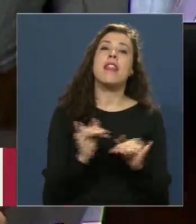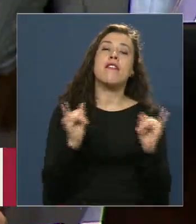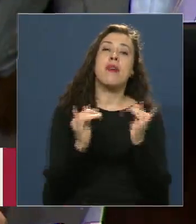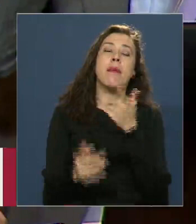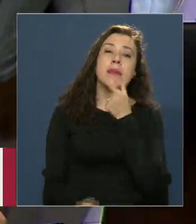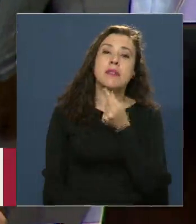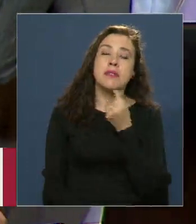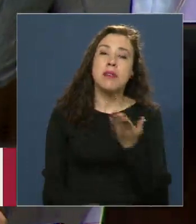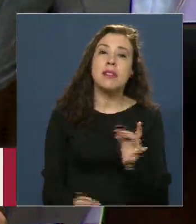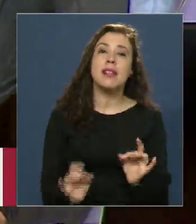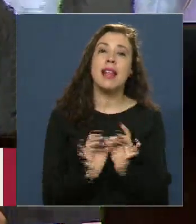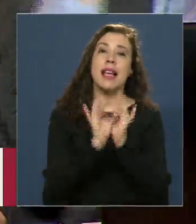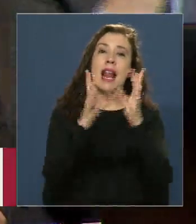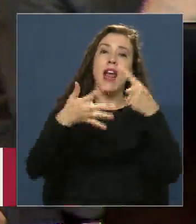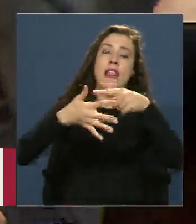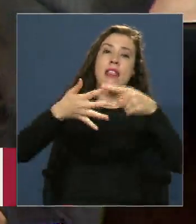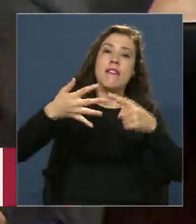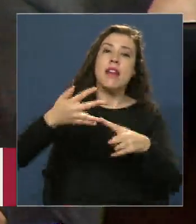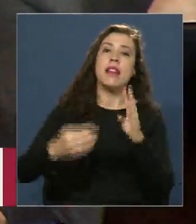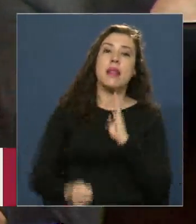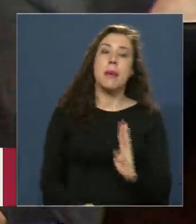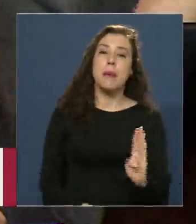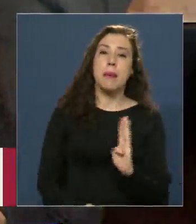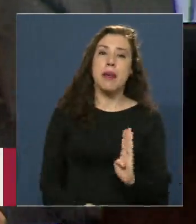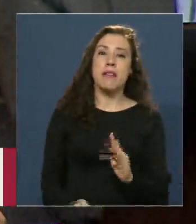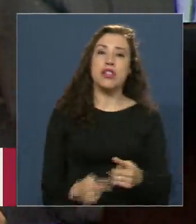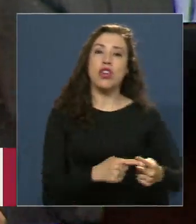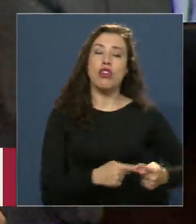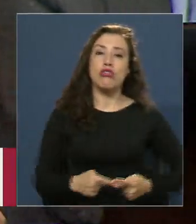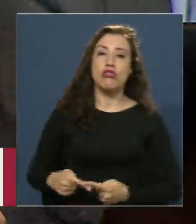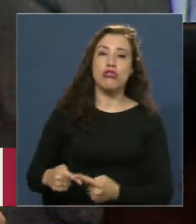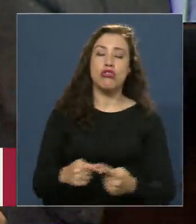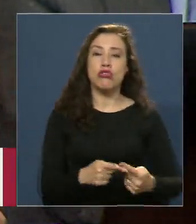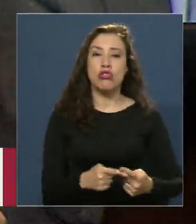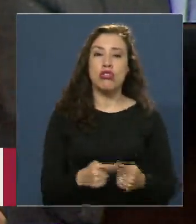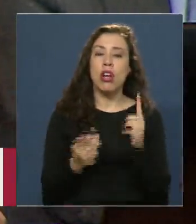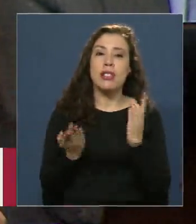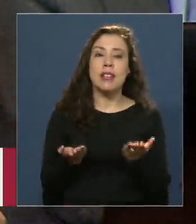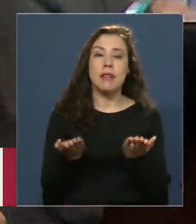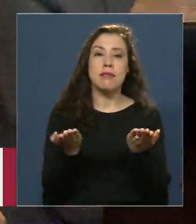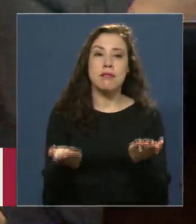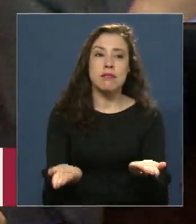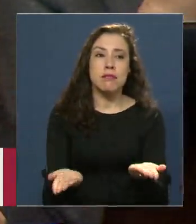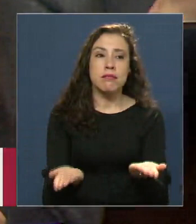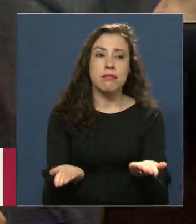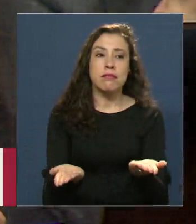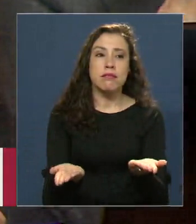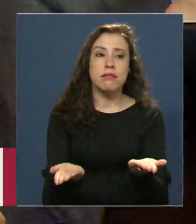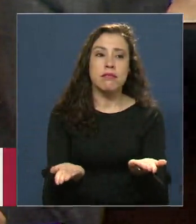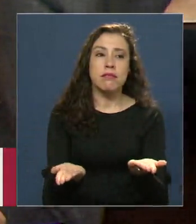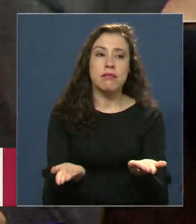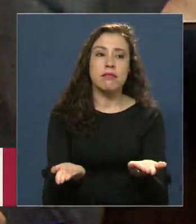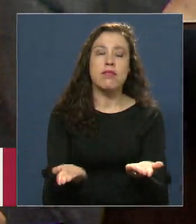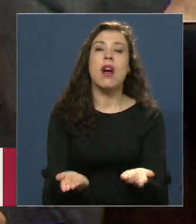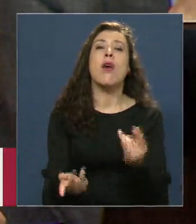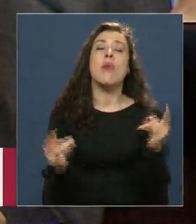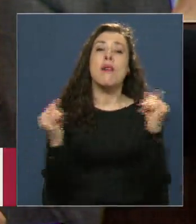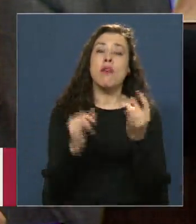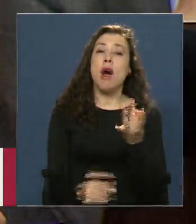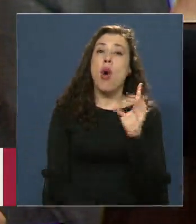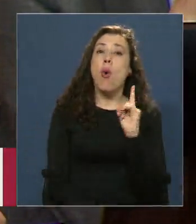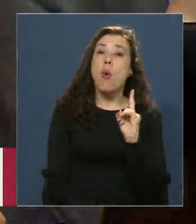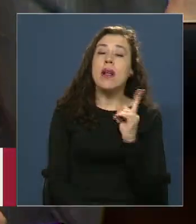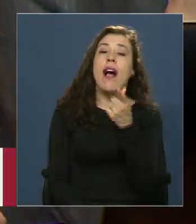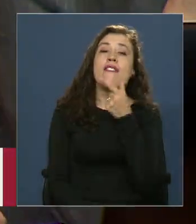accesible y clara a los distintos beneficios sociales que están a su disposición en una plataforma única